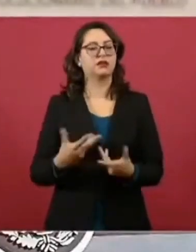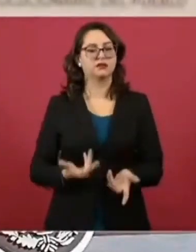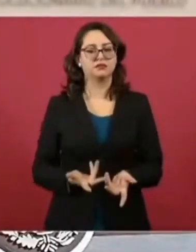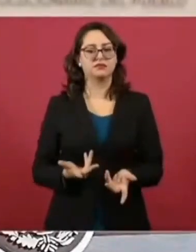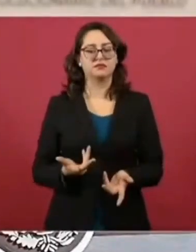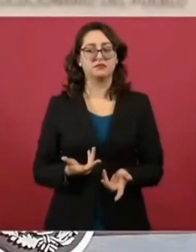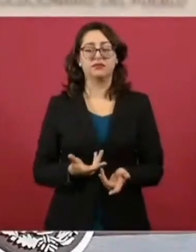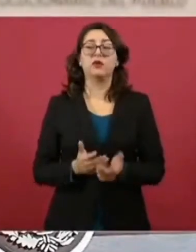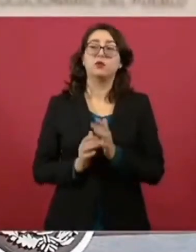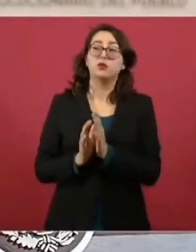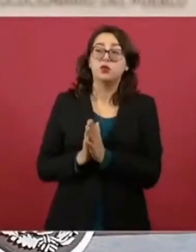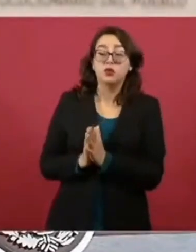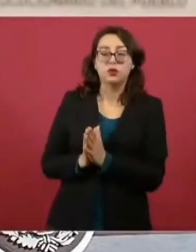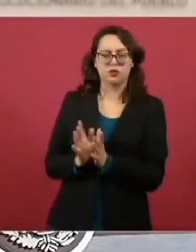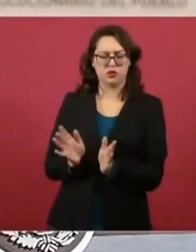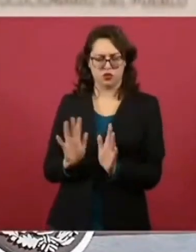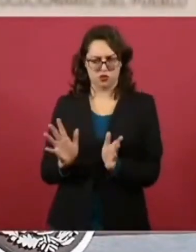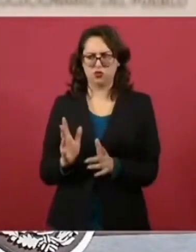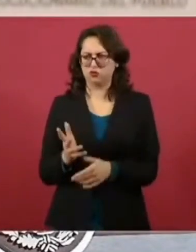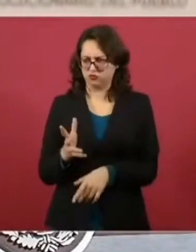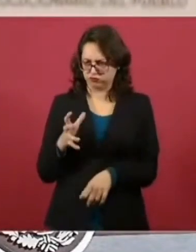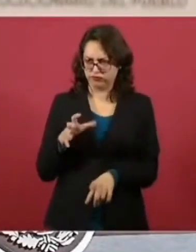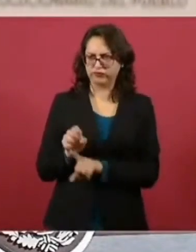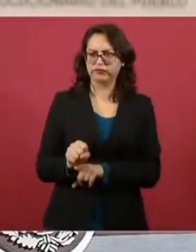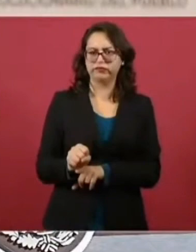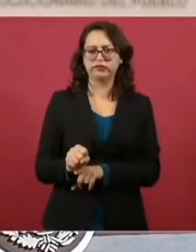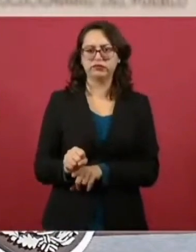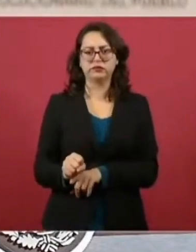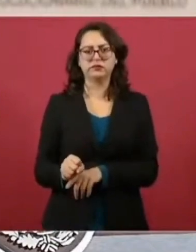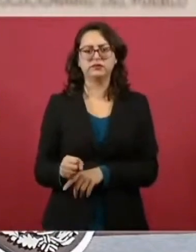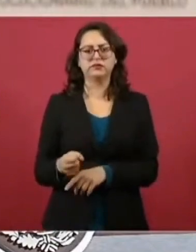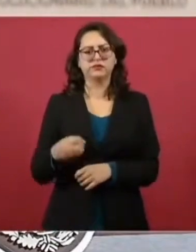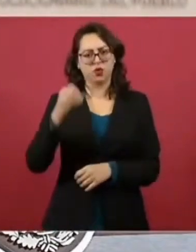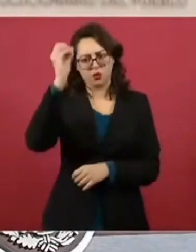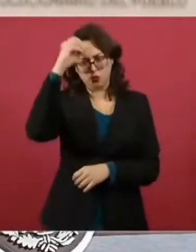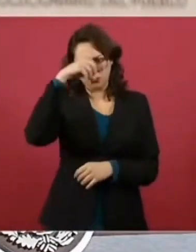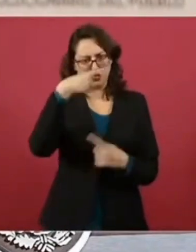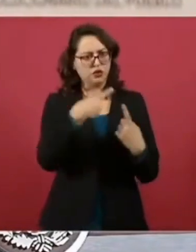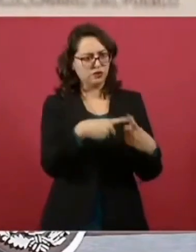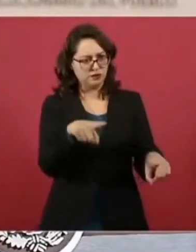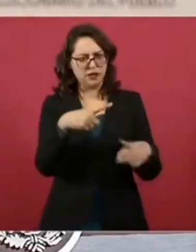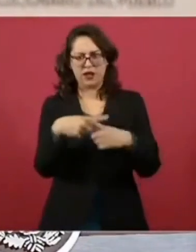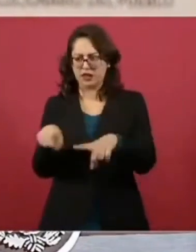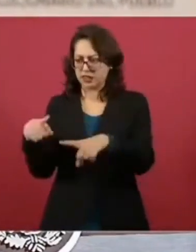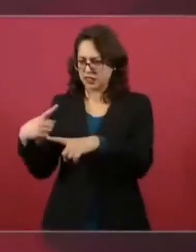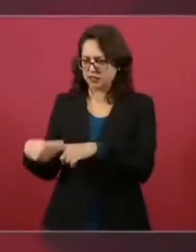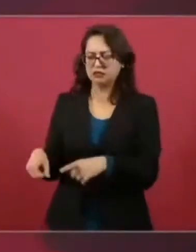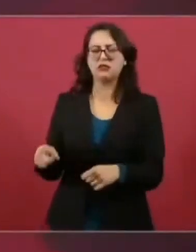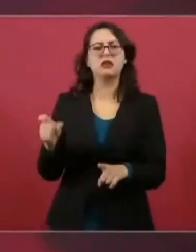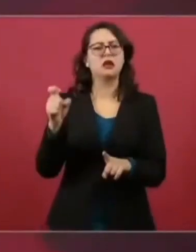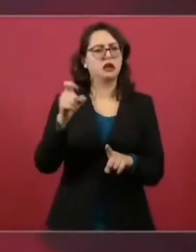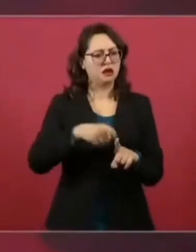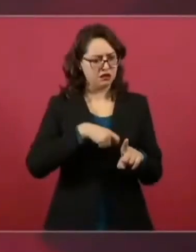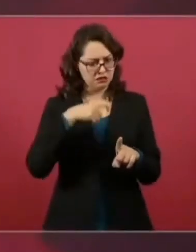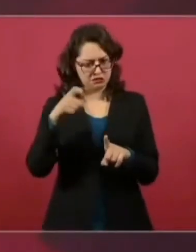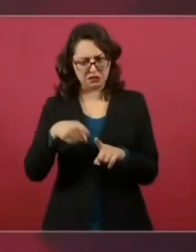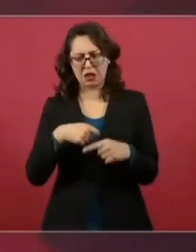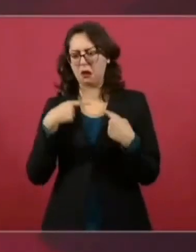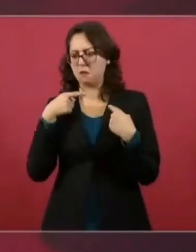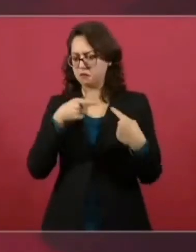y se debe de garantizar el derecho a disentir, y tiene que haber crítica, tiene que haber